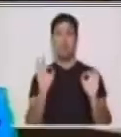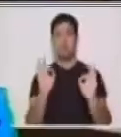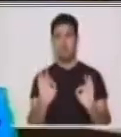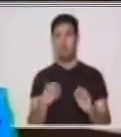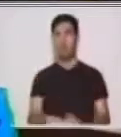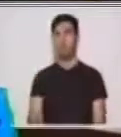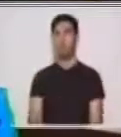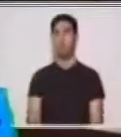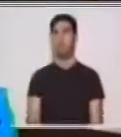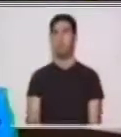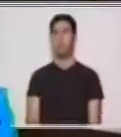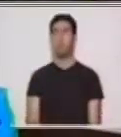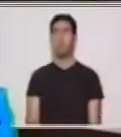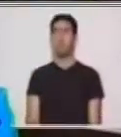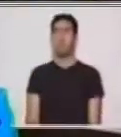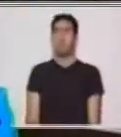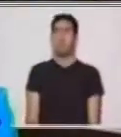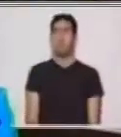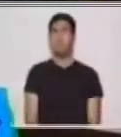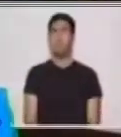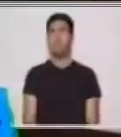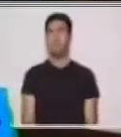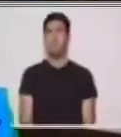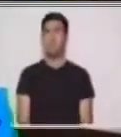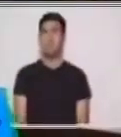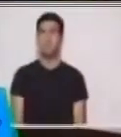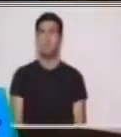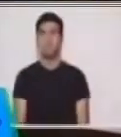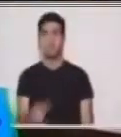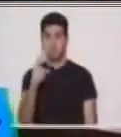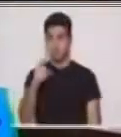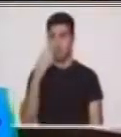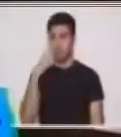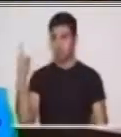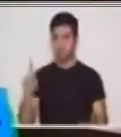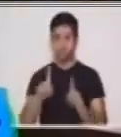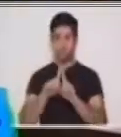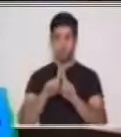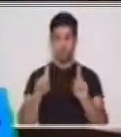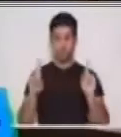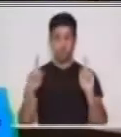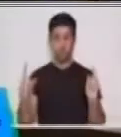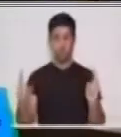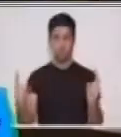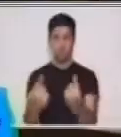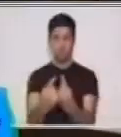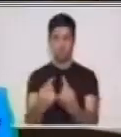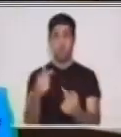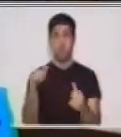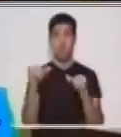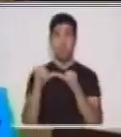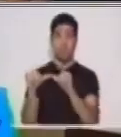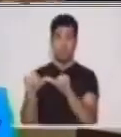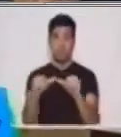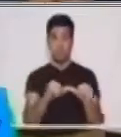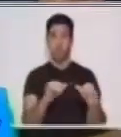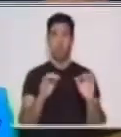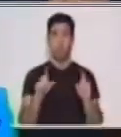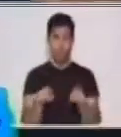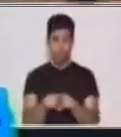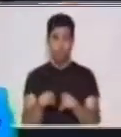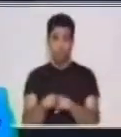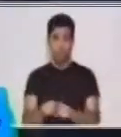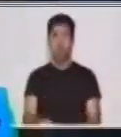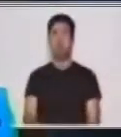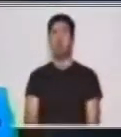niña. Las caras opuestas son del mismo tamaño. ¿Cuáles son las opuestas? A ver,